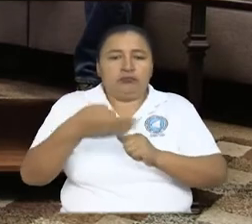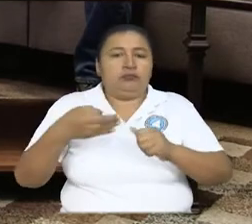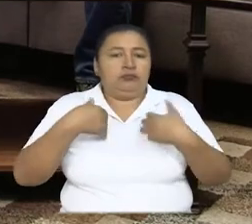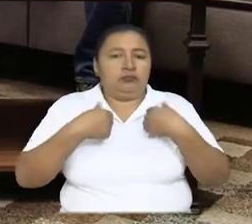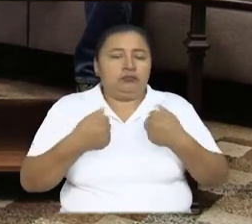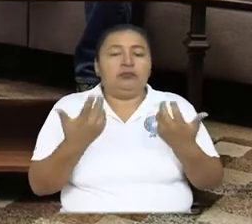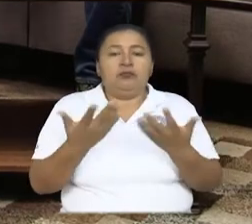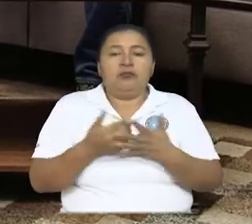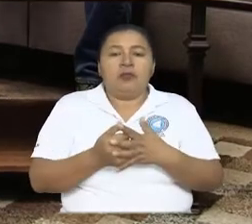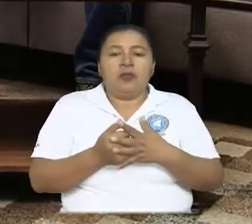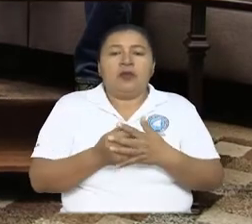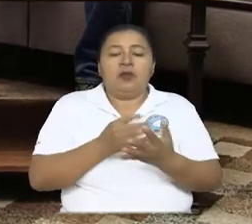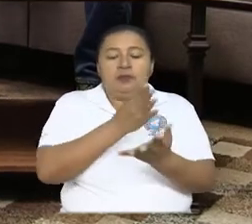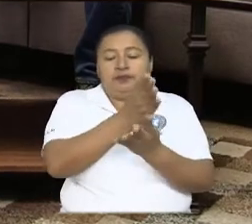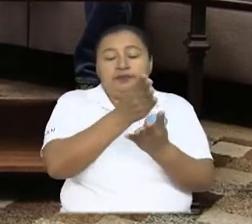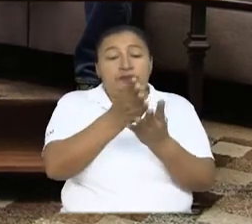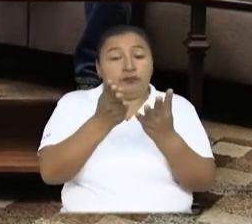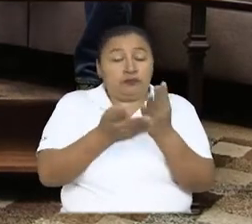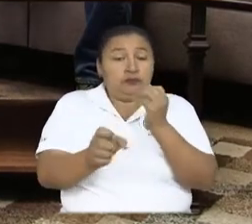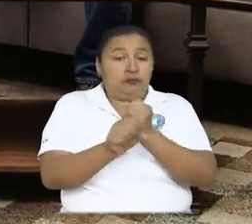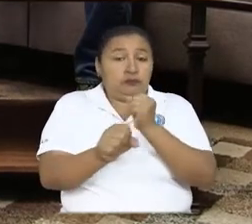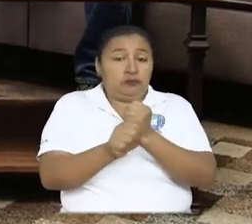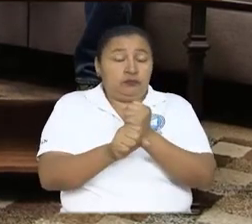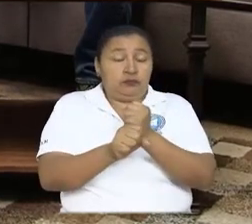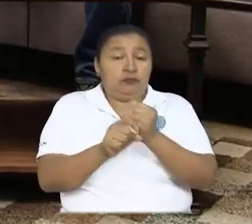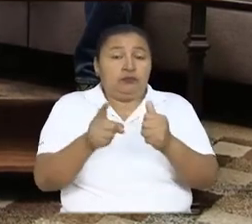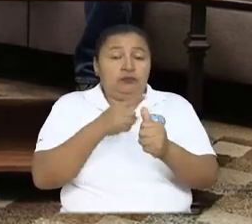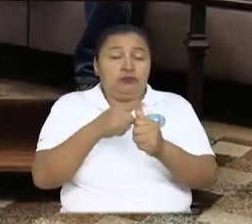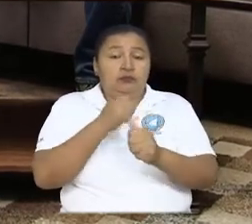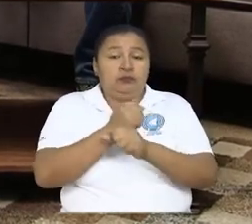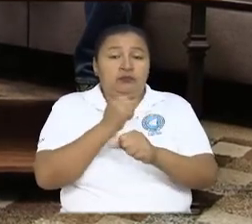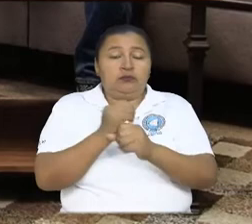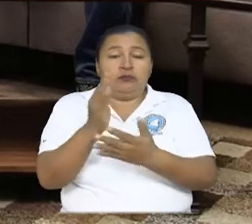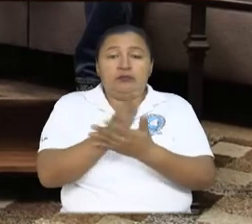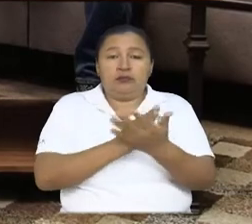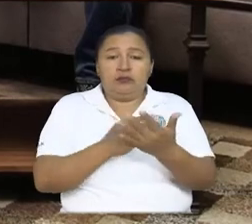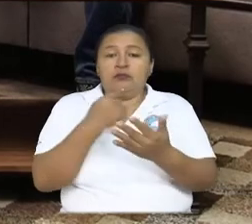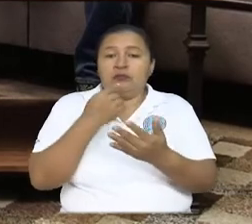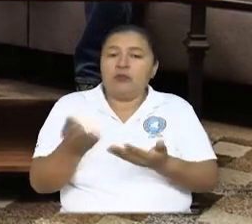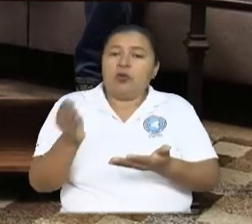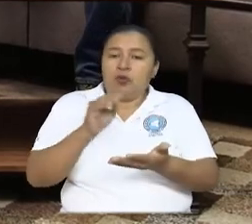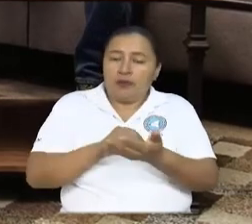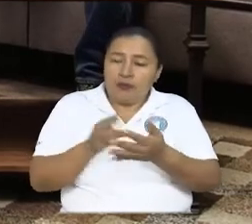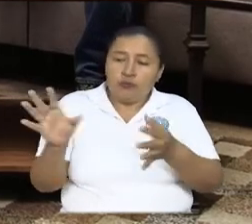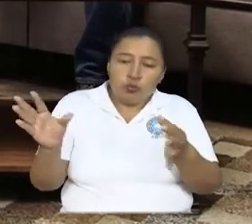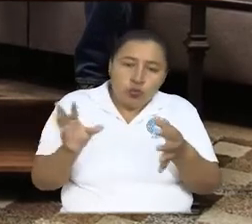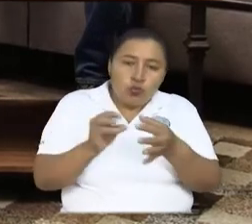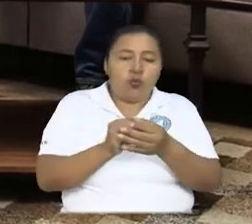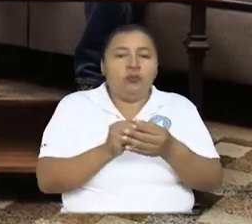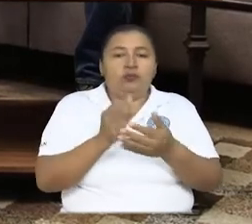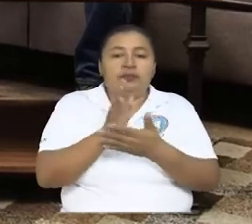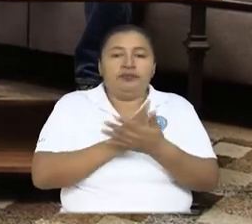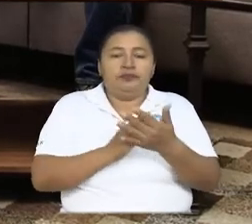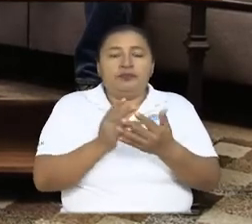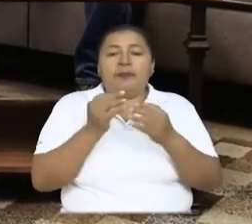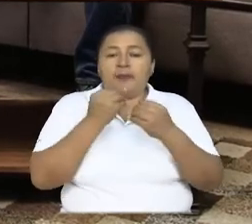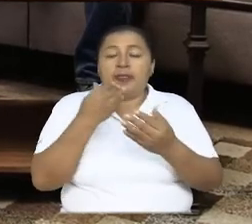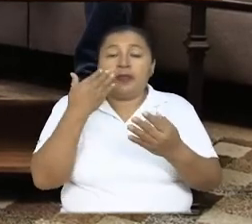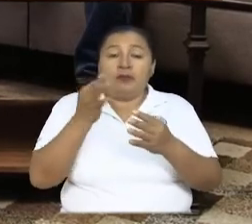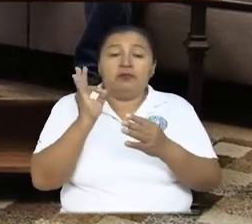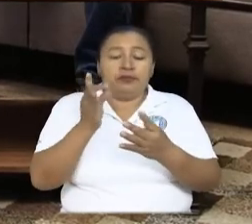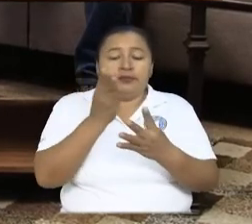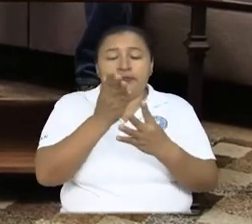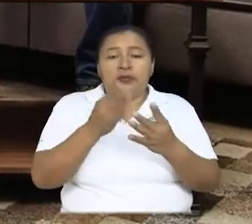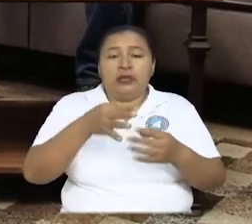cuatro ejes principales de trabajo y este mencionado algunos quiero recapitular un poco uno muy muy acertadamente